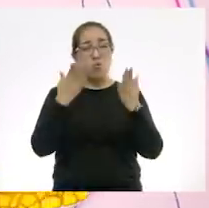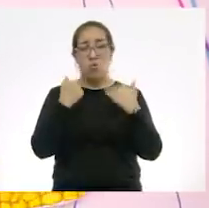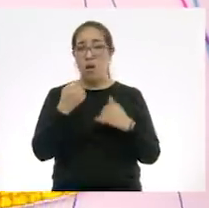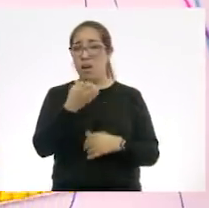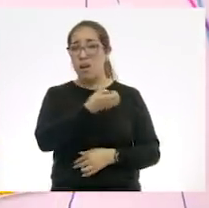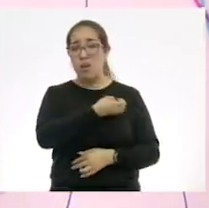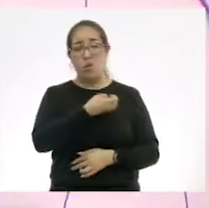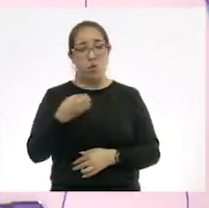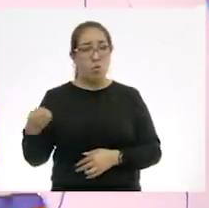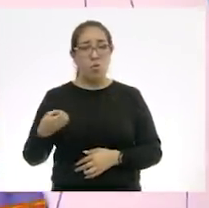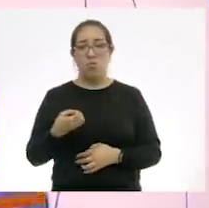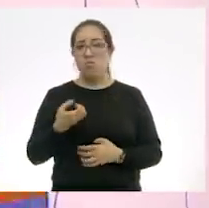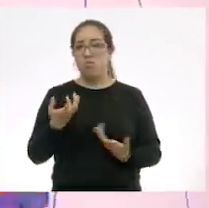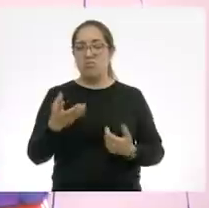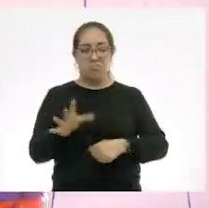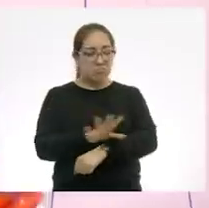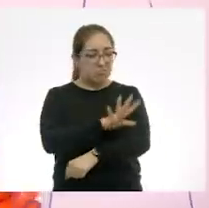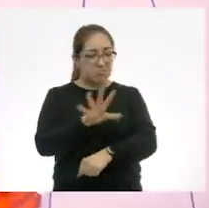la energía,